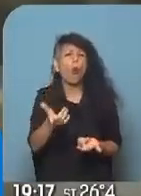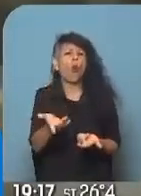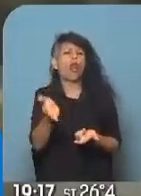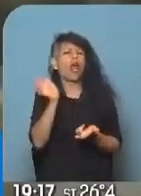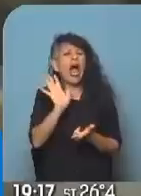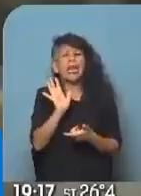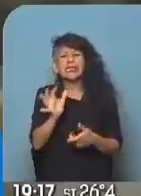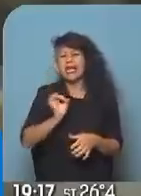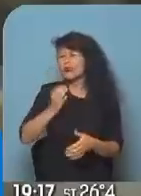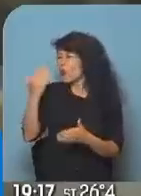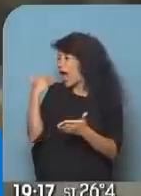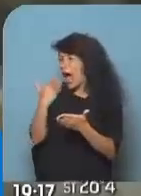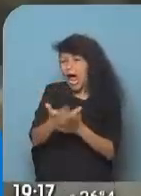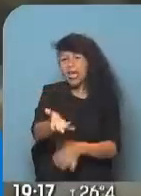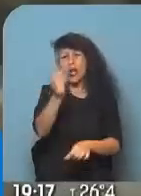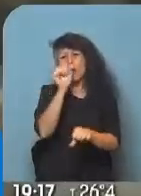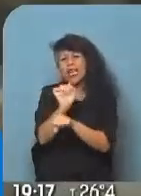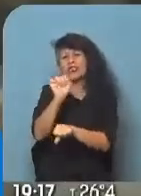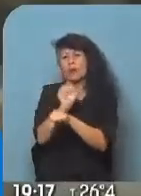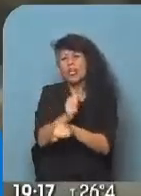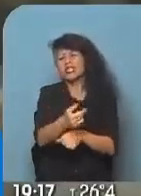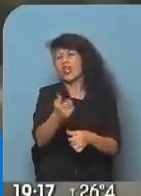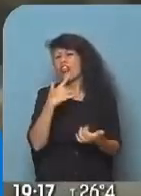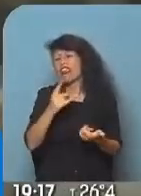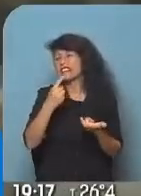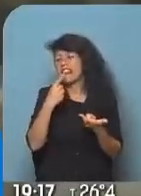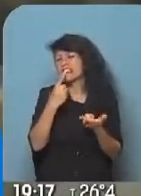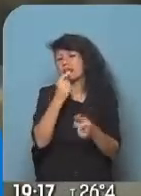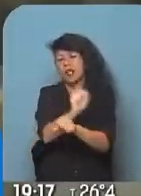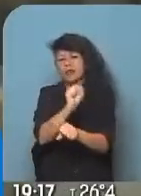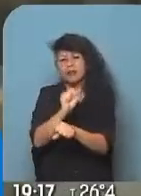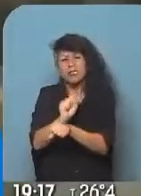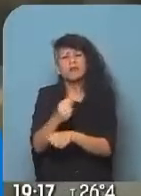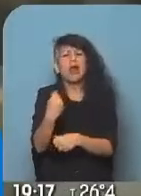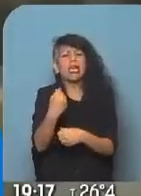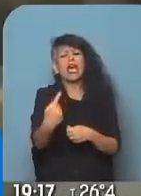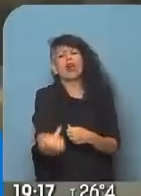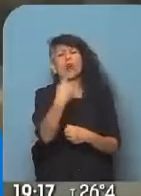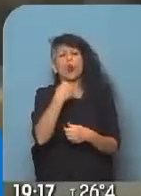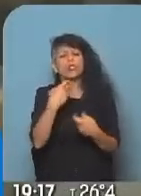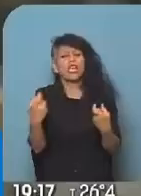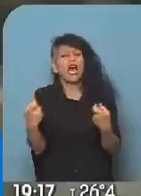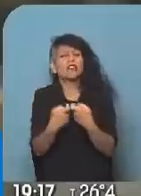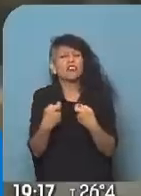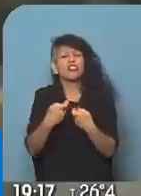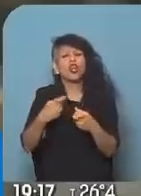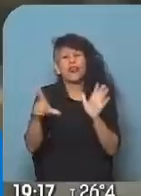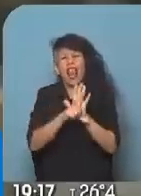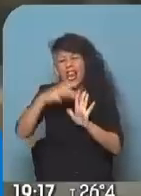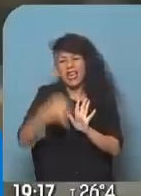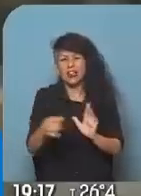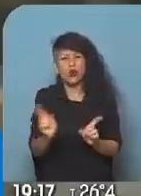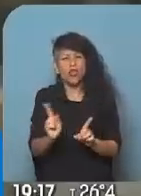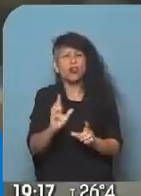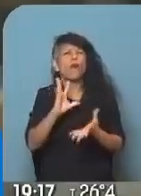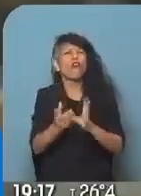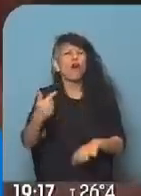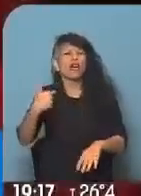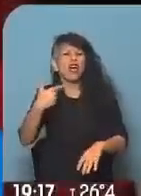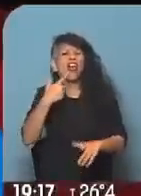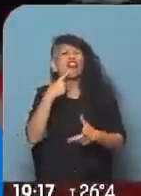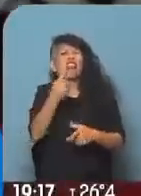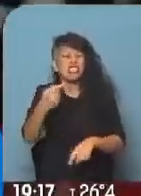Pablo Maldonado. Ahora sería yo el responsable de una asociación ilícita donde yo me encargaba de recaudar